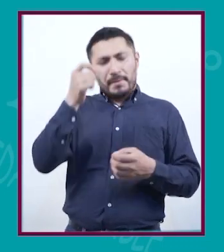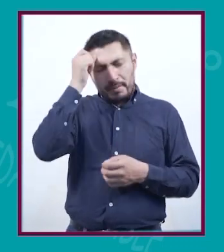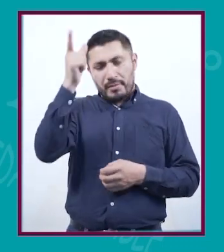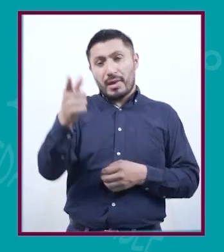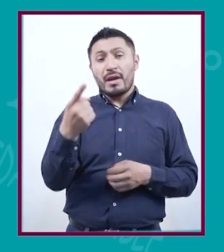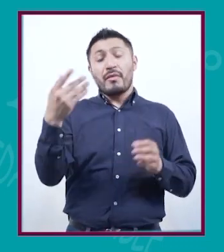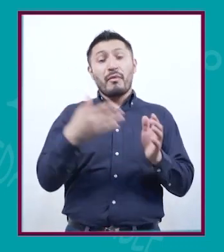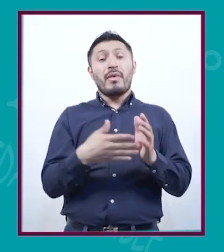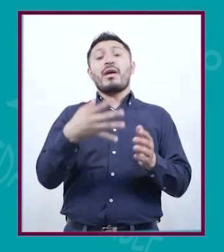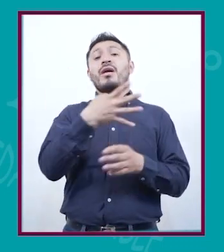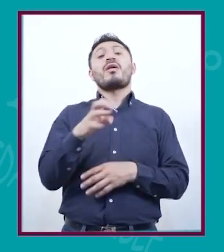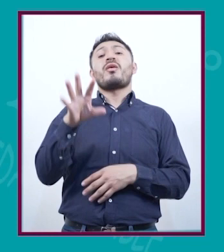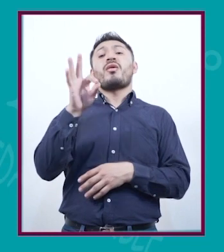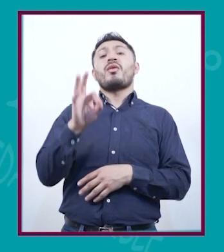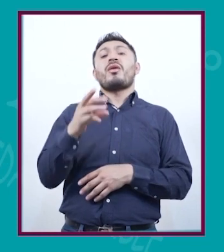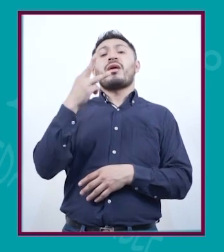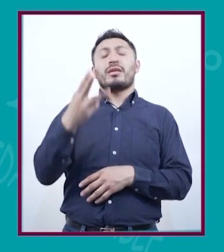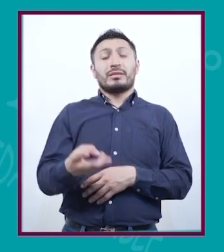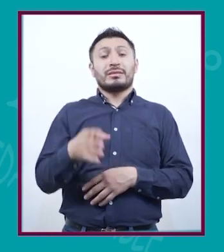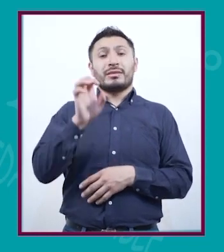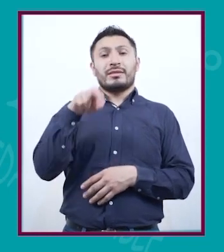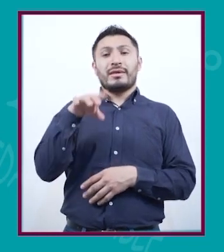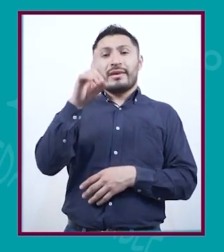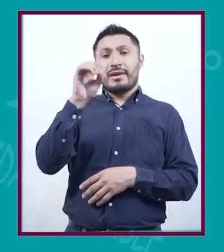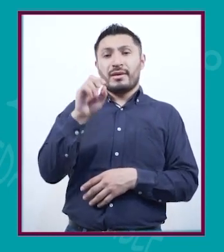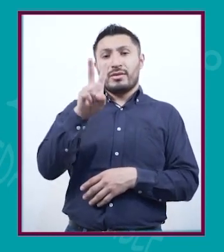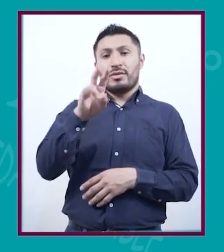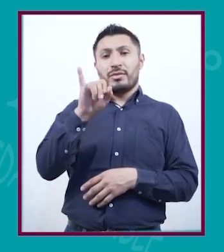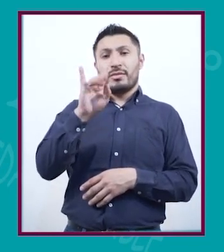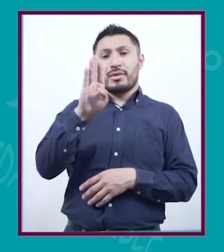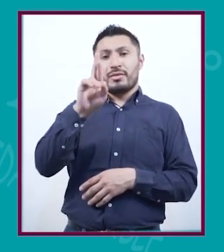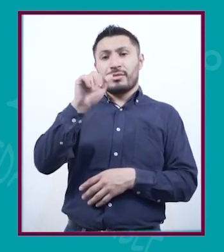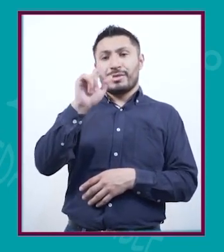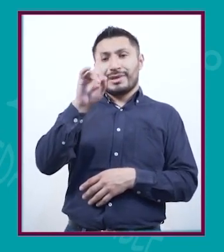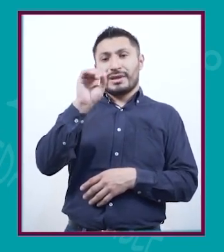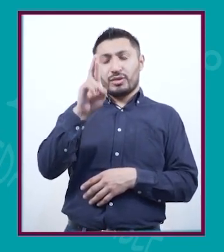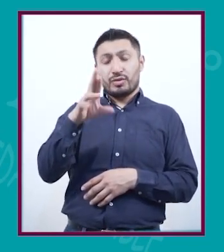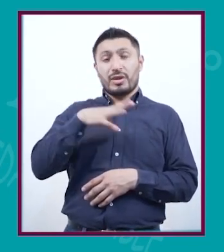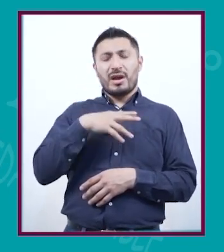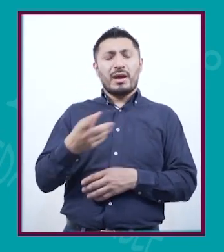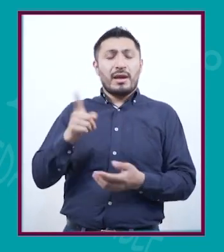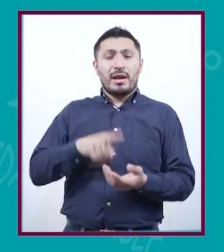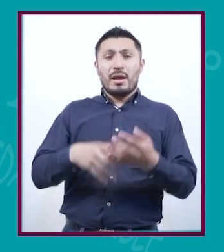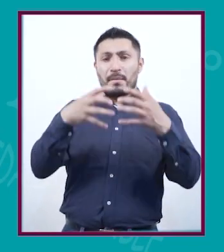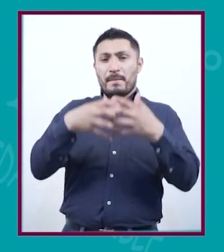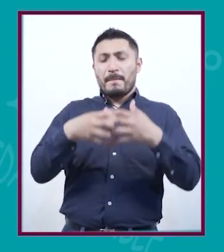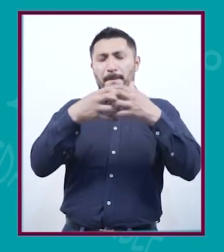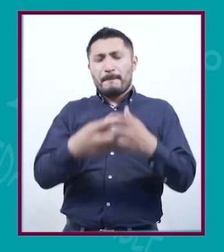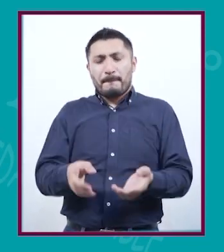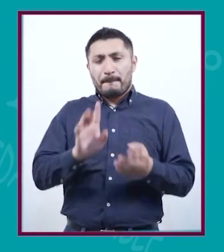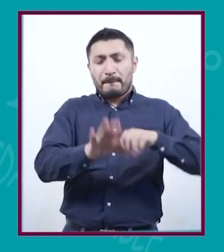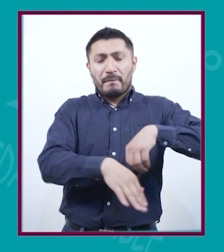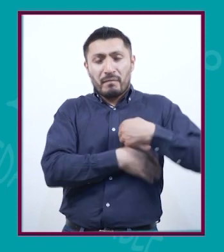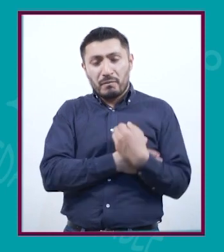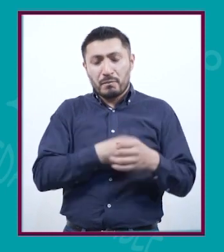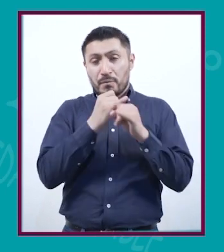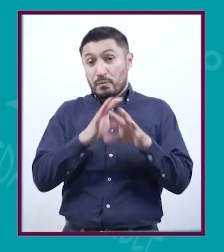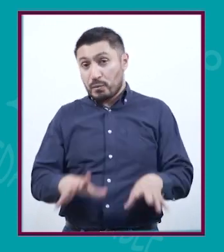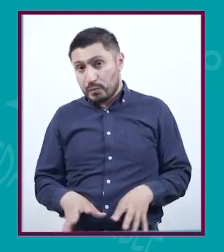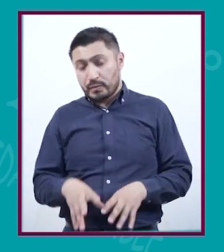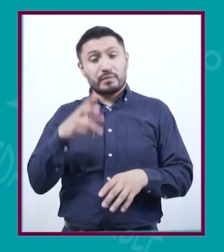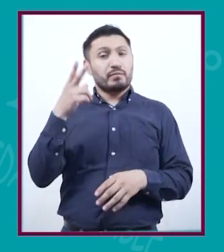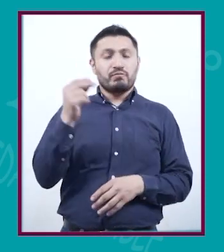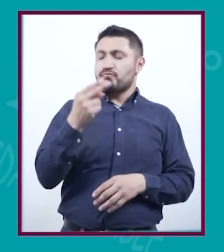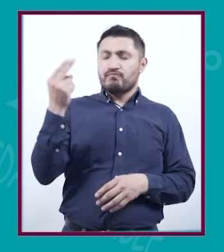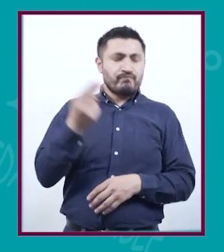en 1943 el endovibrador, dispositivo con un sistema de almacenamiento de datos remoto, el